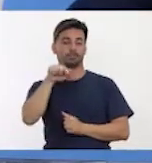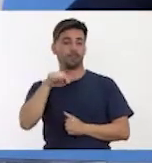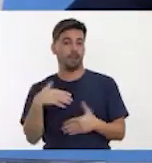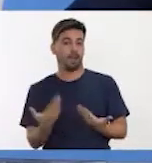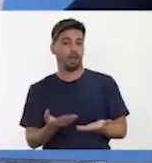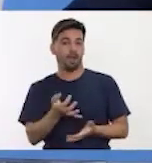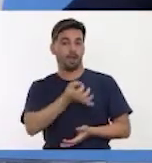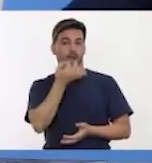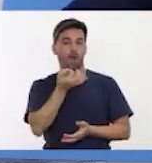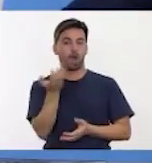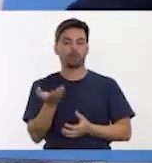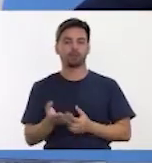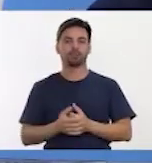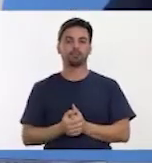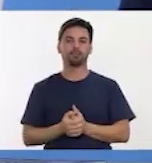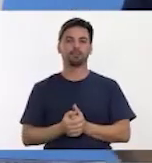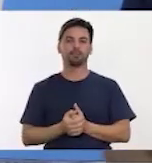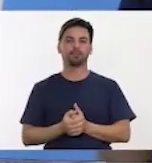Vamos entonces ahora